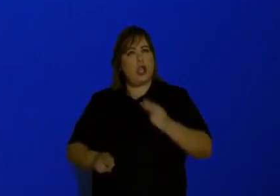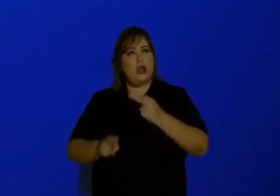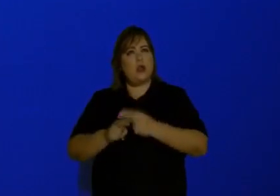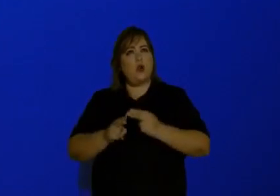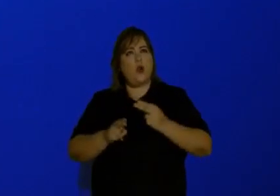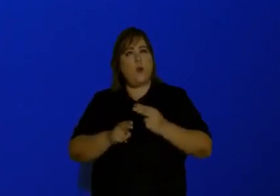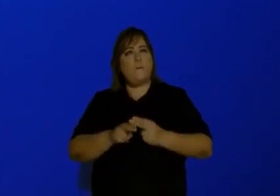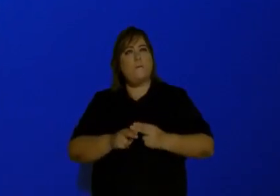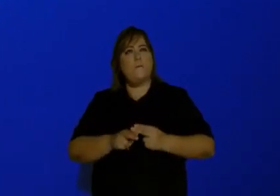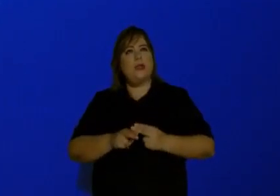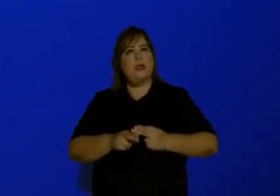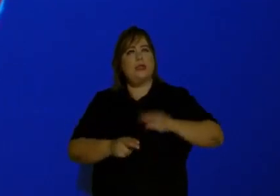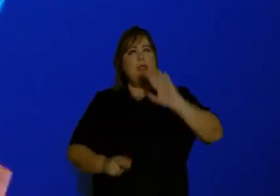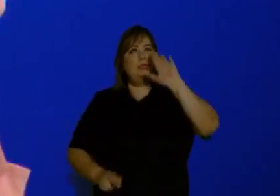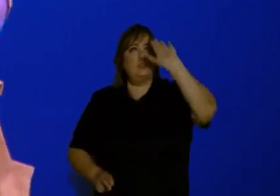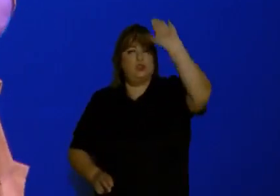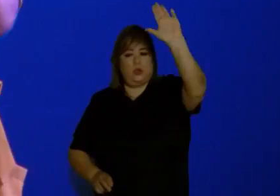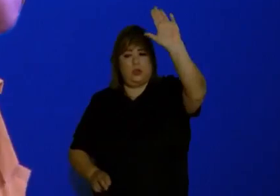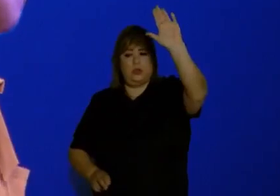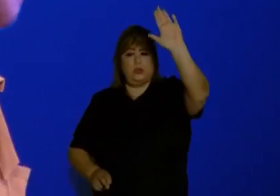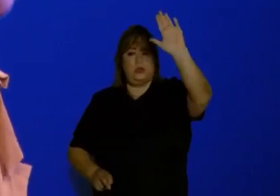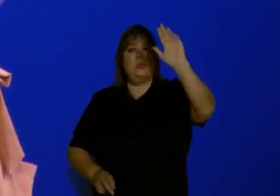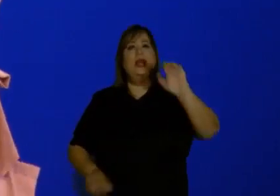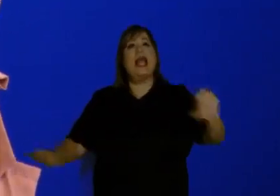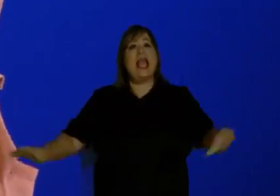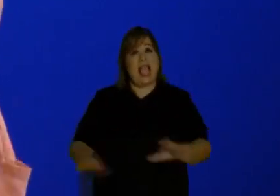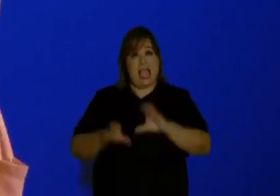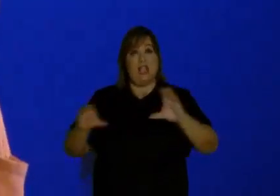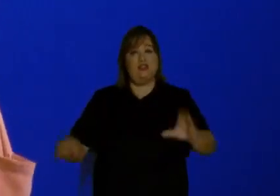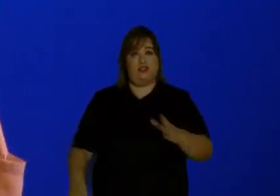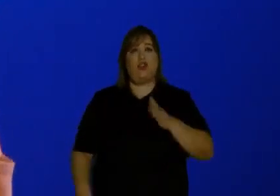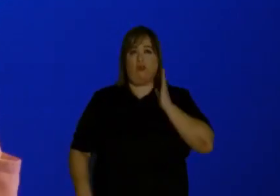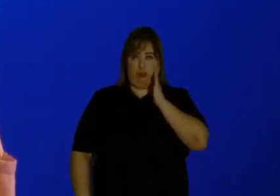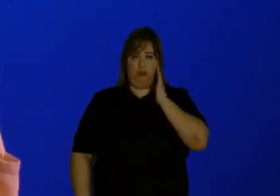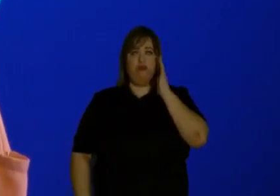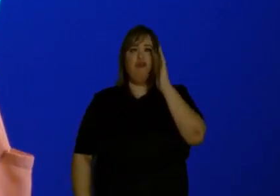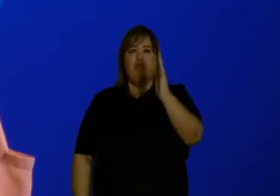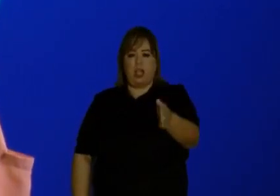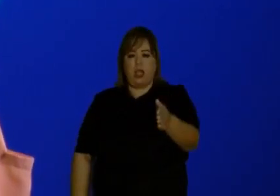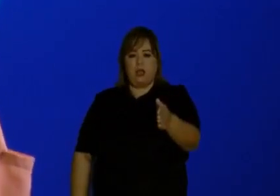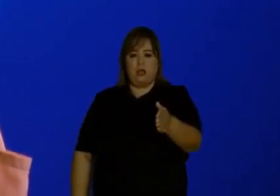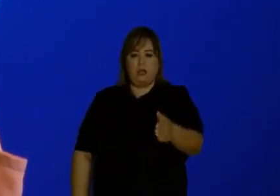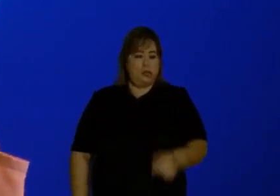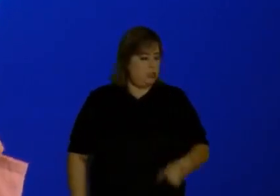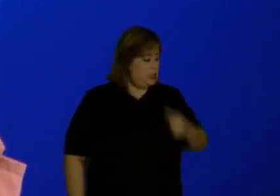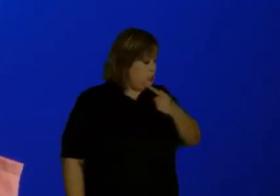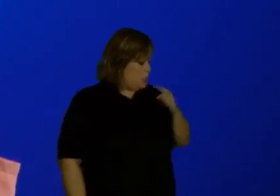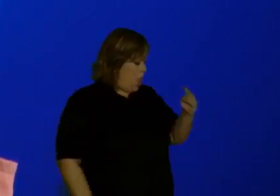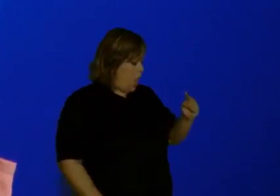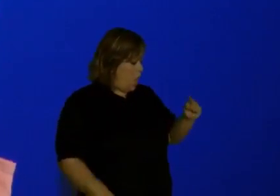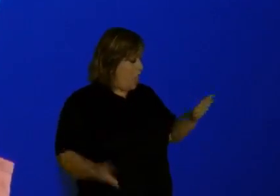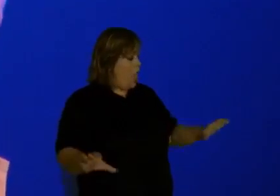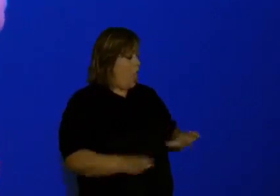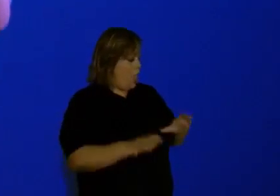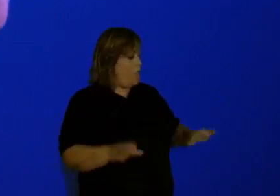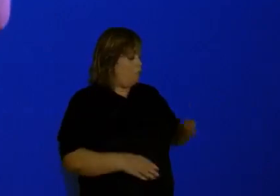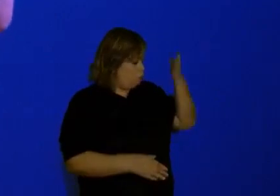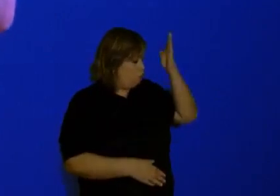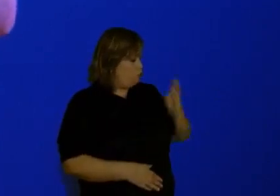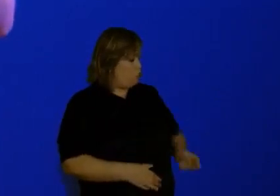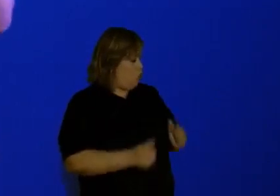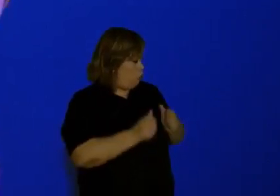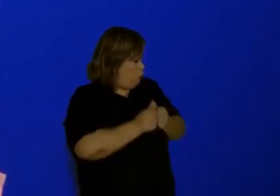conmigo. Está hecho, dile, está hecho. Profetízale al que está a tu lado y dile, está hecho, está hecho. Vamos, dile,